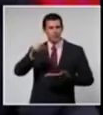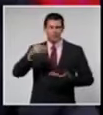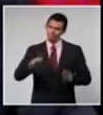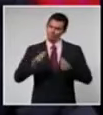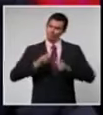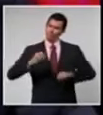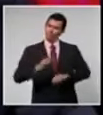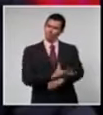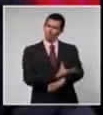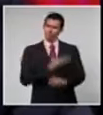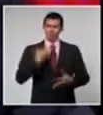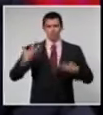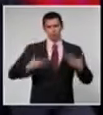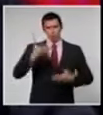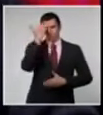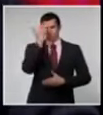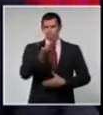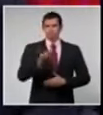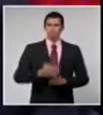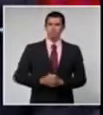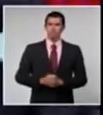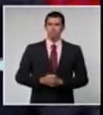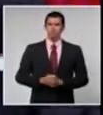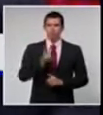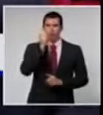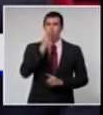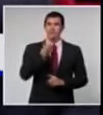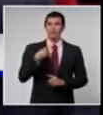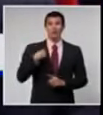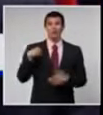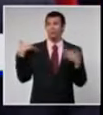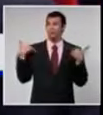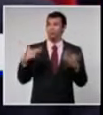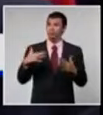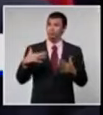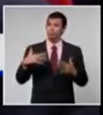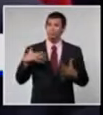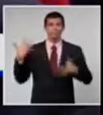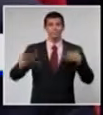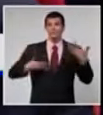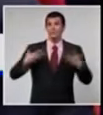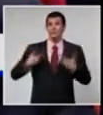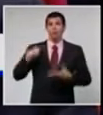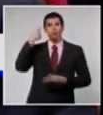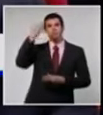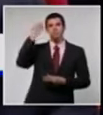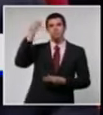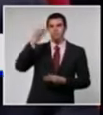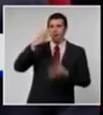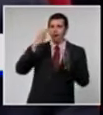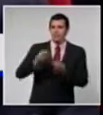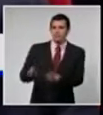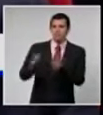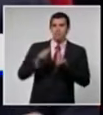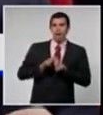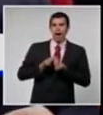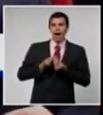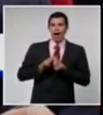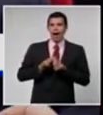que satisfecho, porque realmente nunca pensé que llegara a tener ese premio tan grande, como